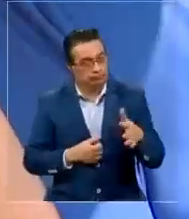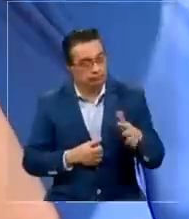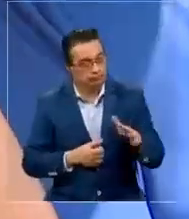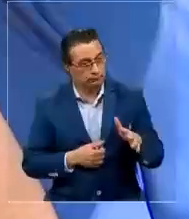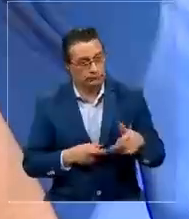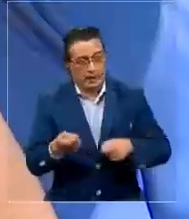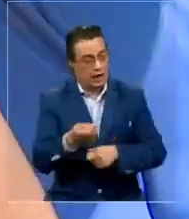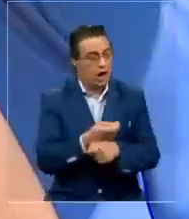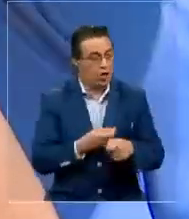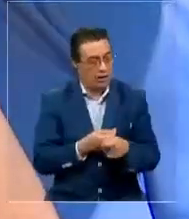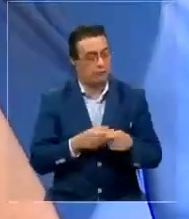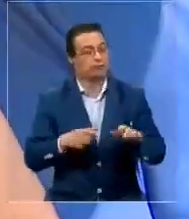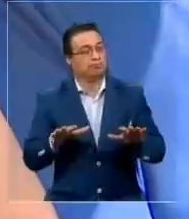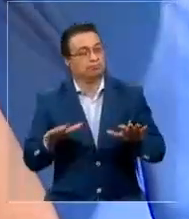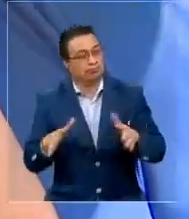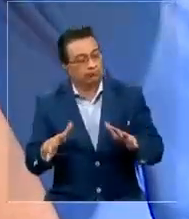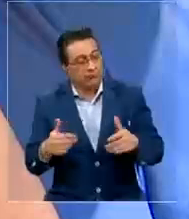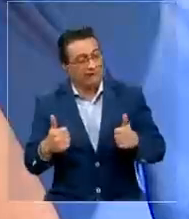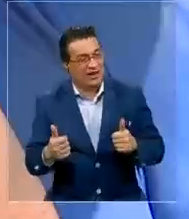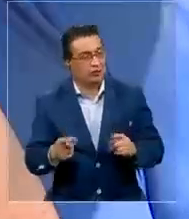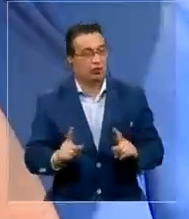la economía tampoco va a estar bien.